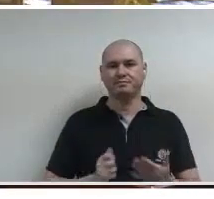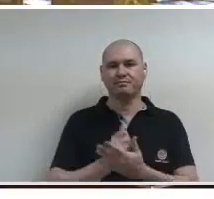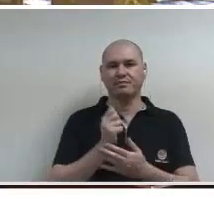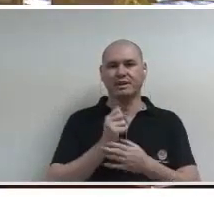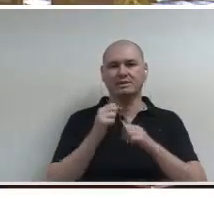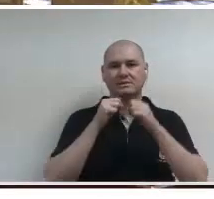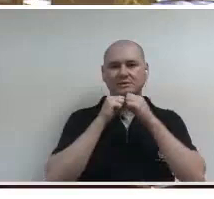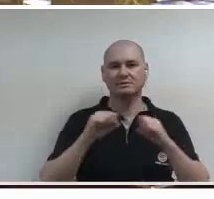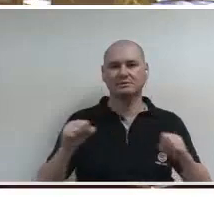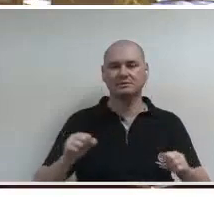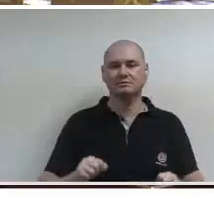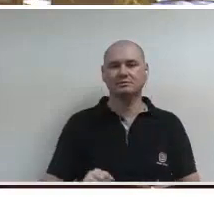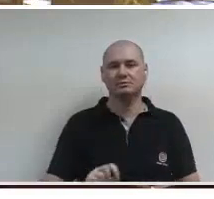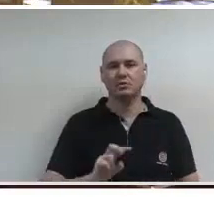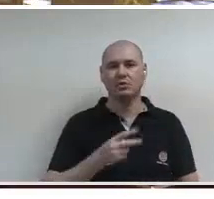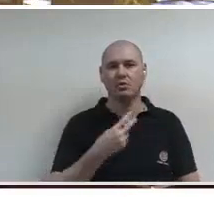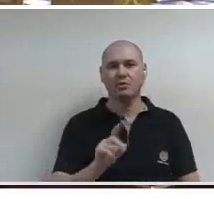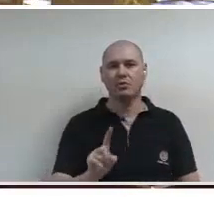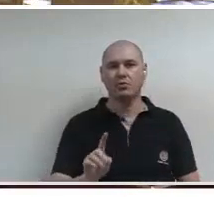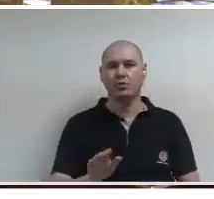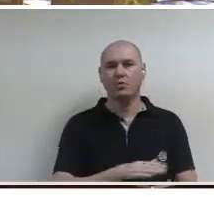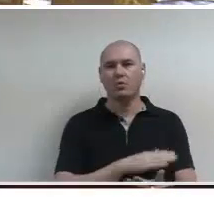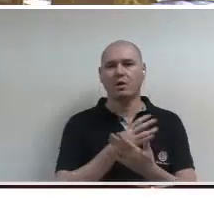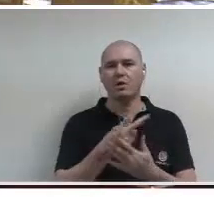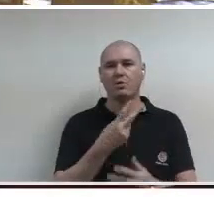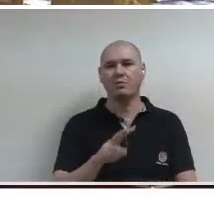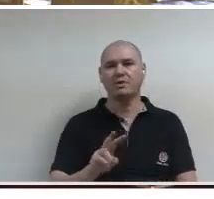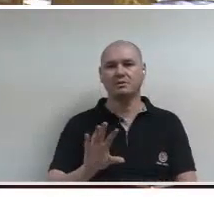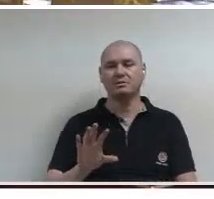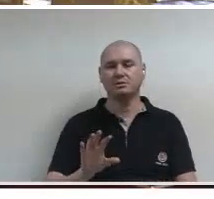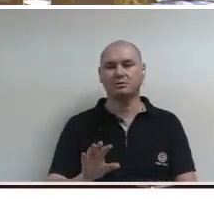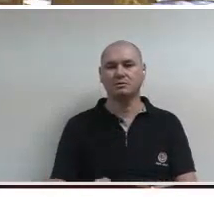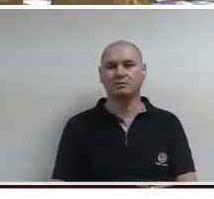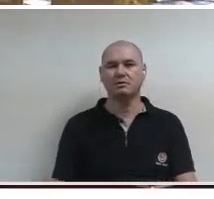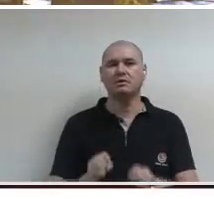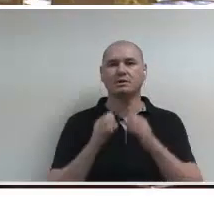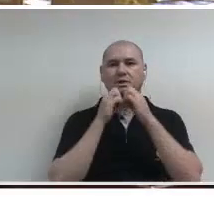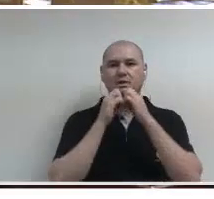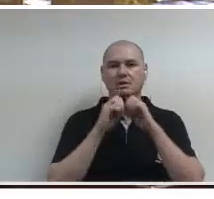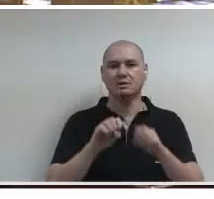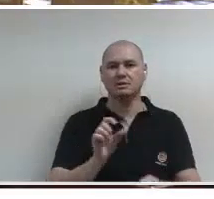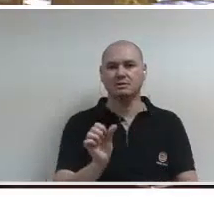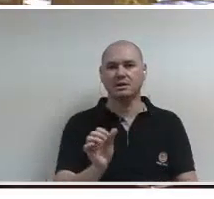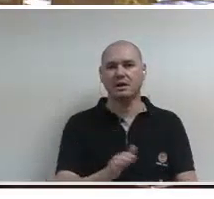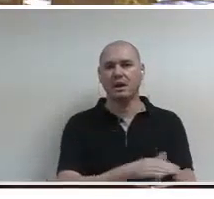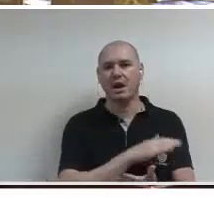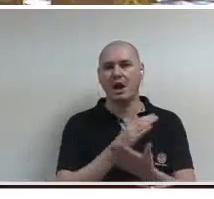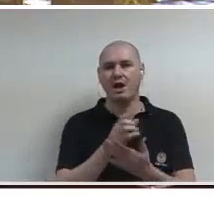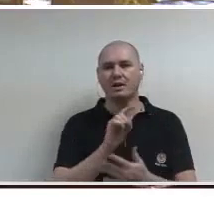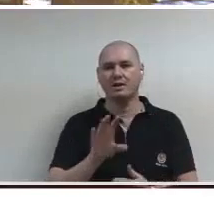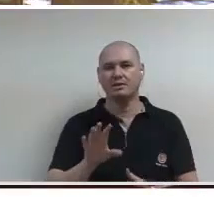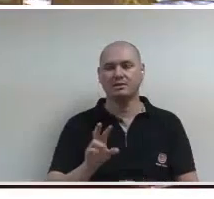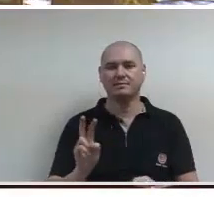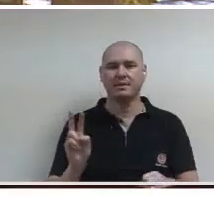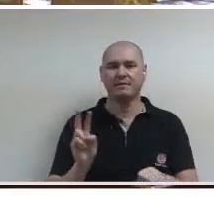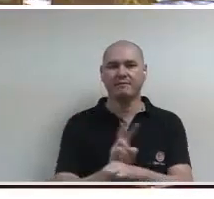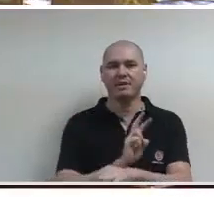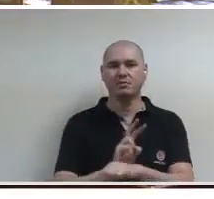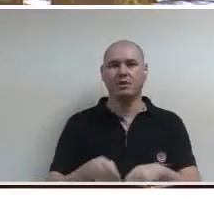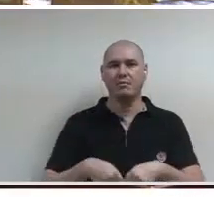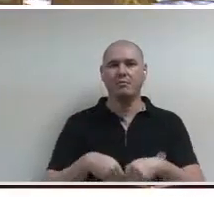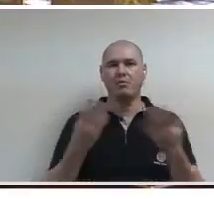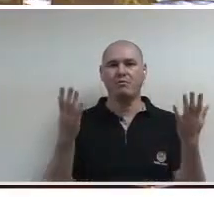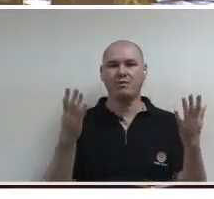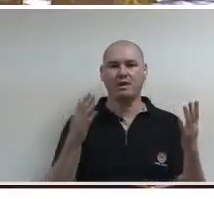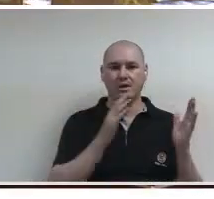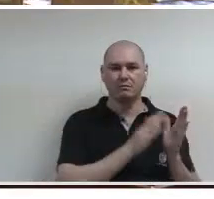Ayer por un 95, secretaria de juzgado primera instancia, 2005 PB, 2006 actuaria, 2015 PB, defensora